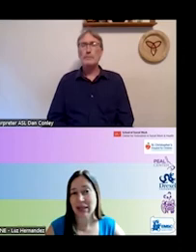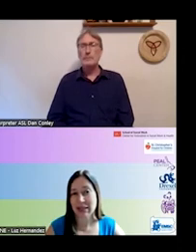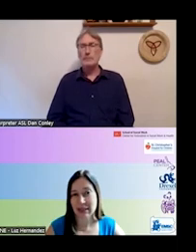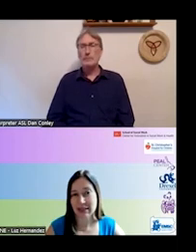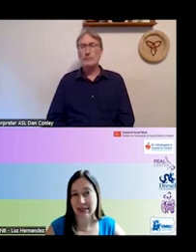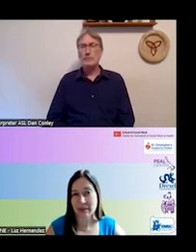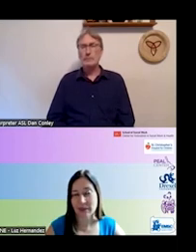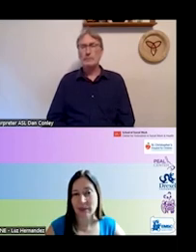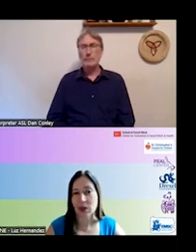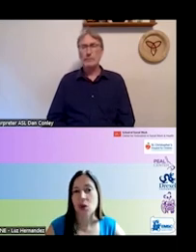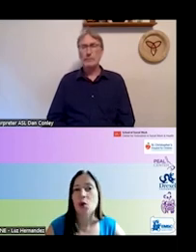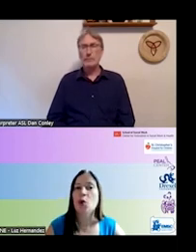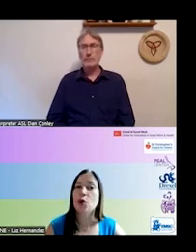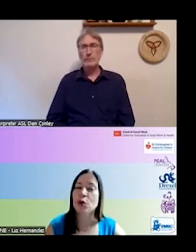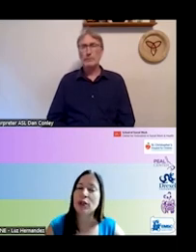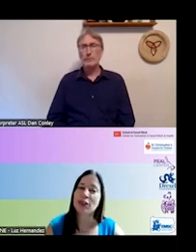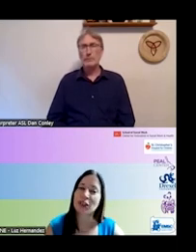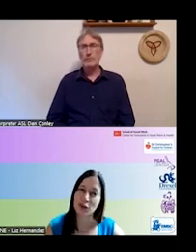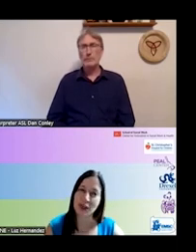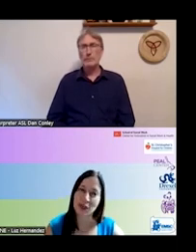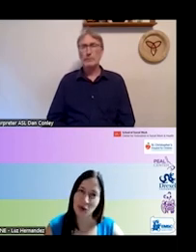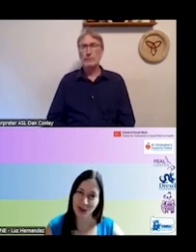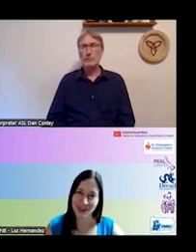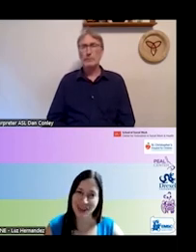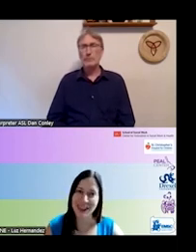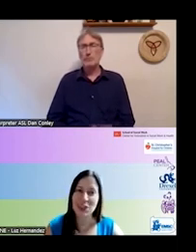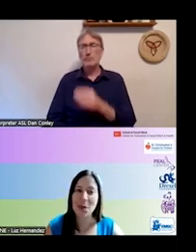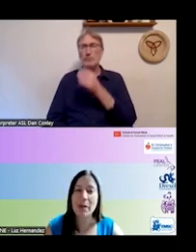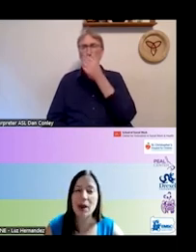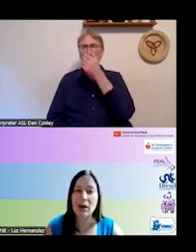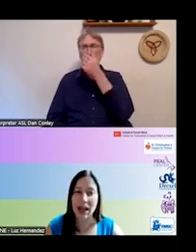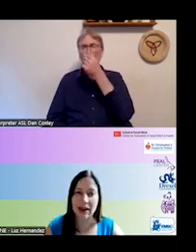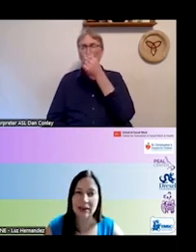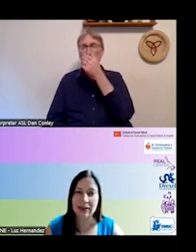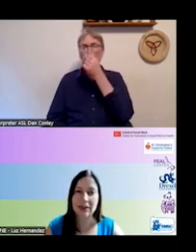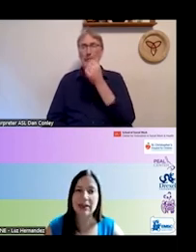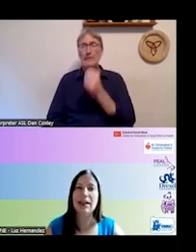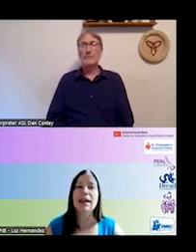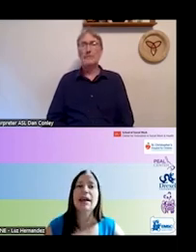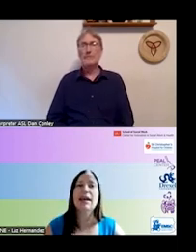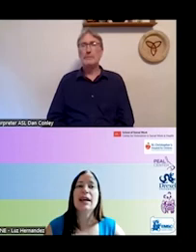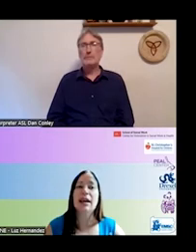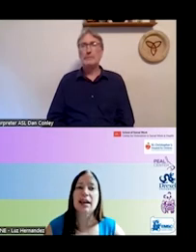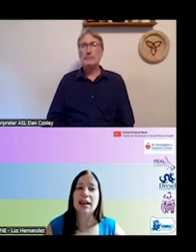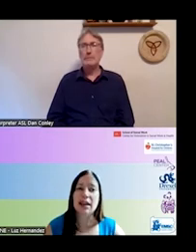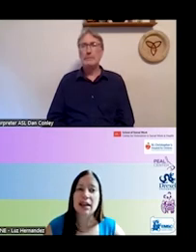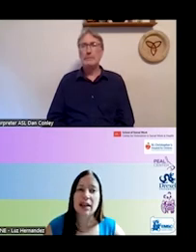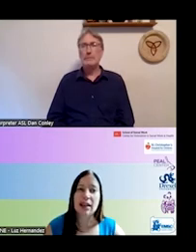tiempos de emergencias. Uno de los enfoques hoy es cómo mejorar